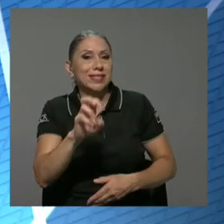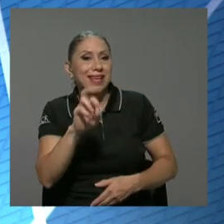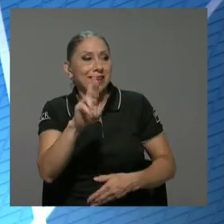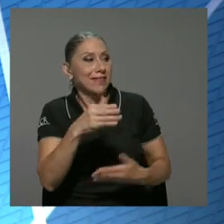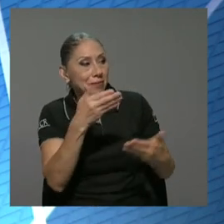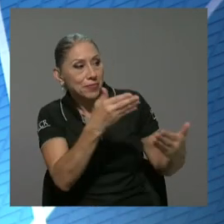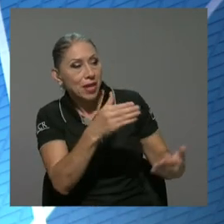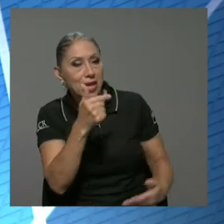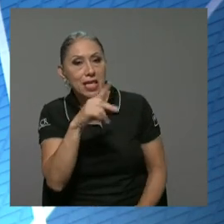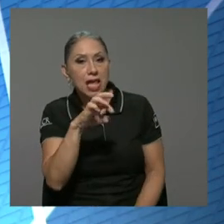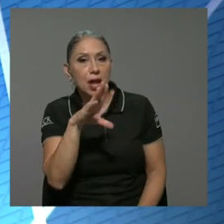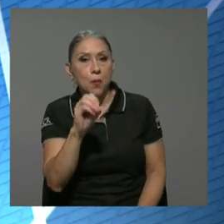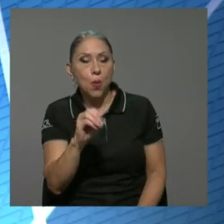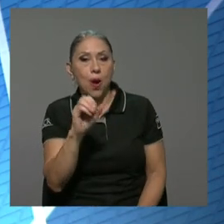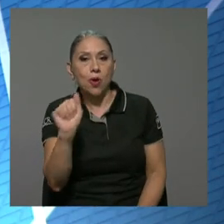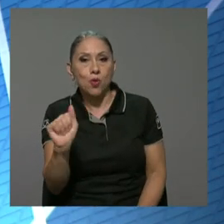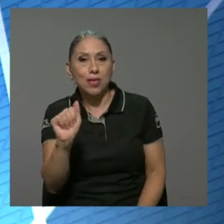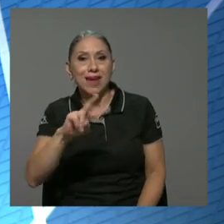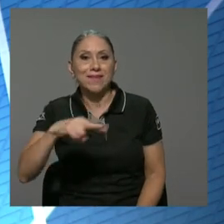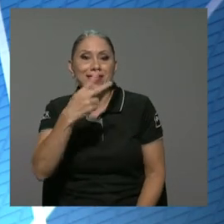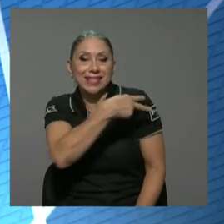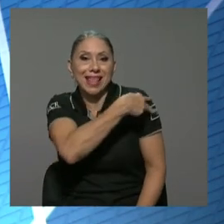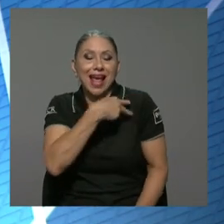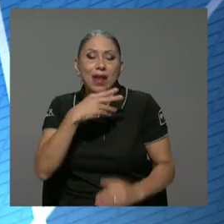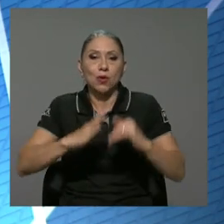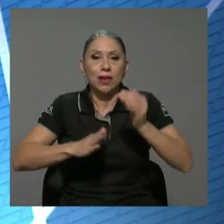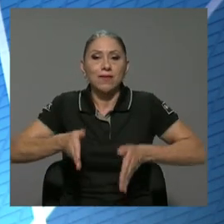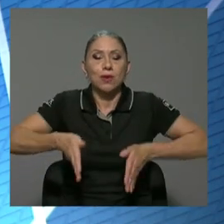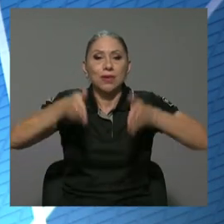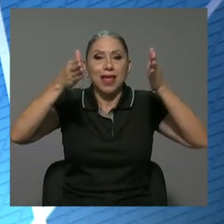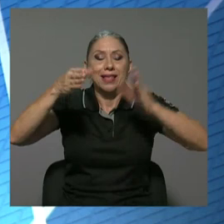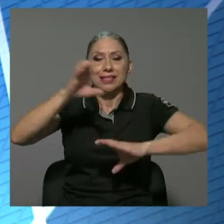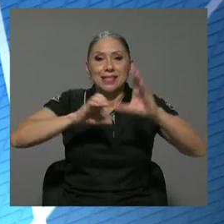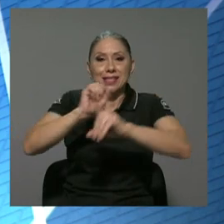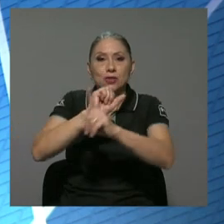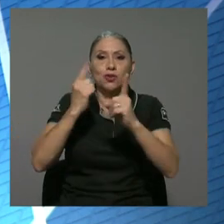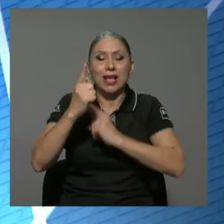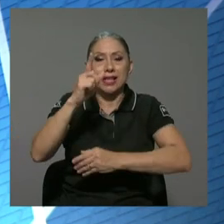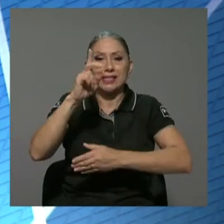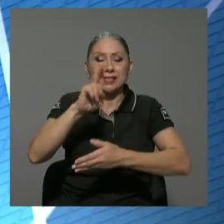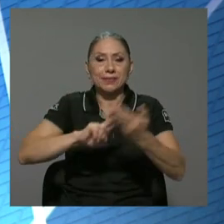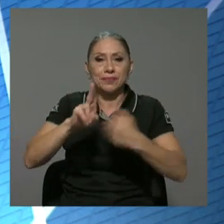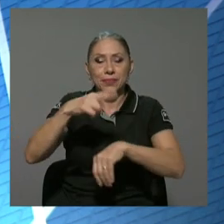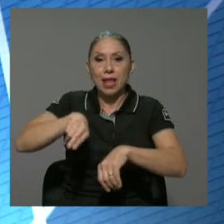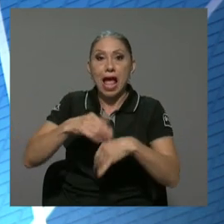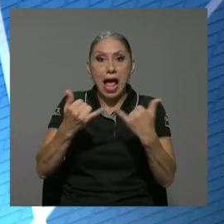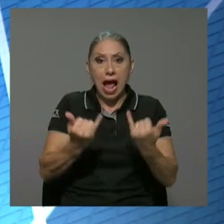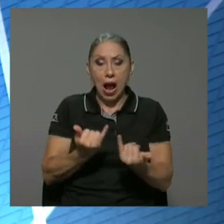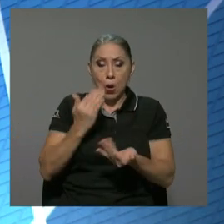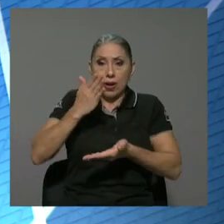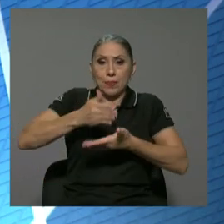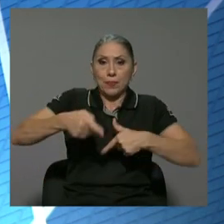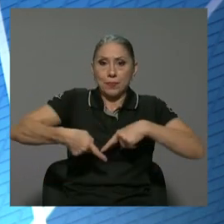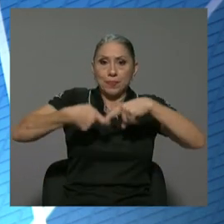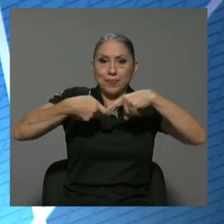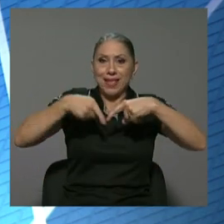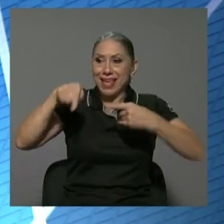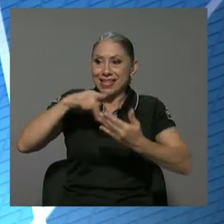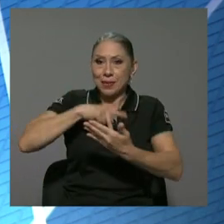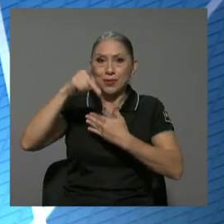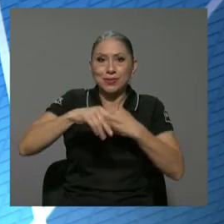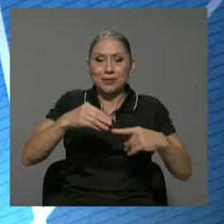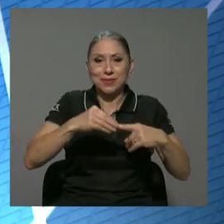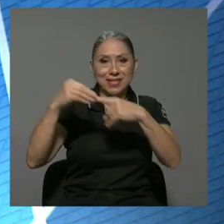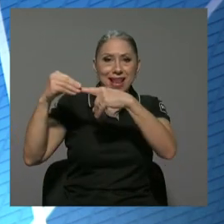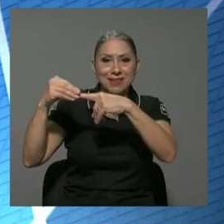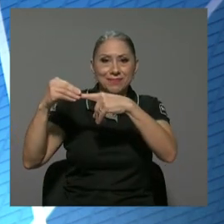Guillermo Cuña, quien es vicedecano también de la Facultad de Ciencias Sociales. Vamos a hacer una pausa en esta cobertura especial que tiene Canal 15